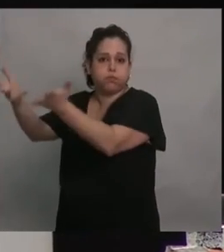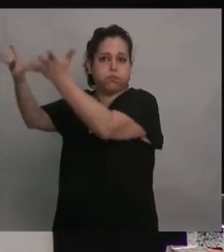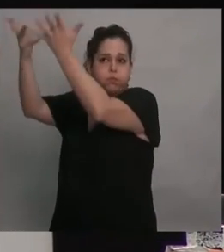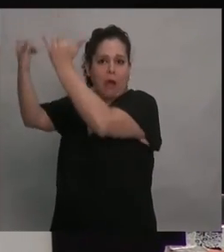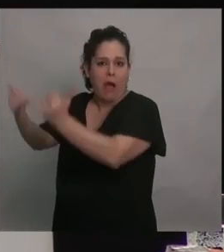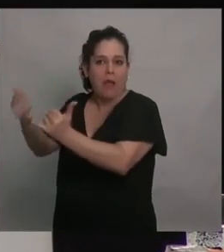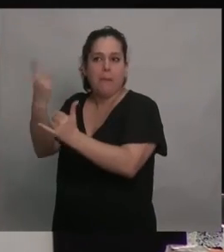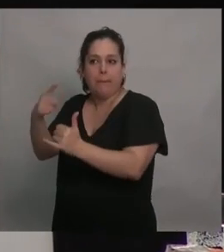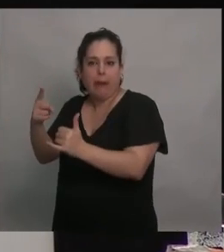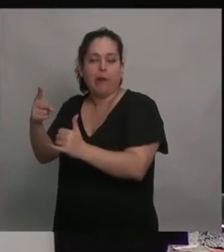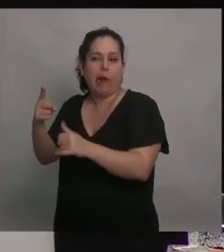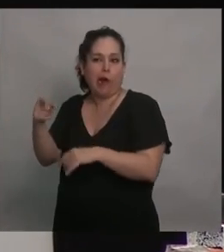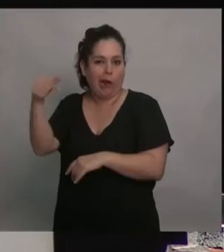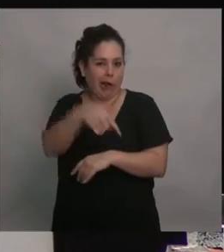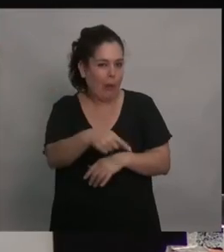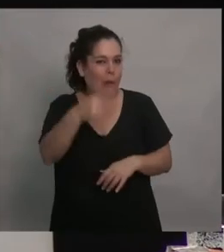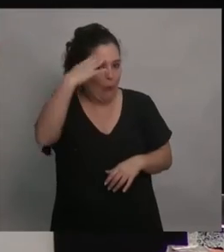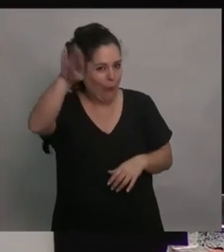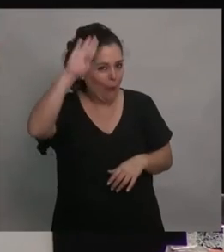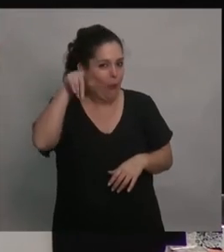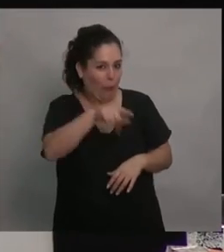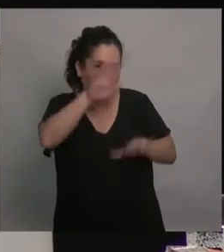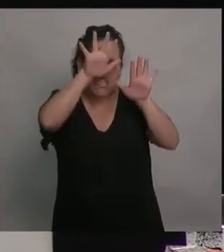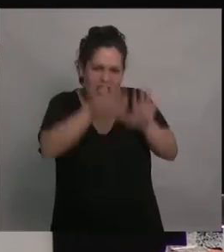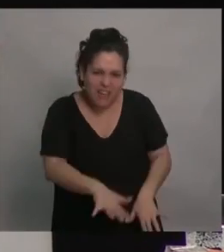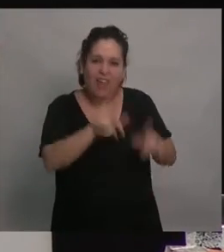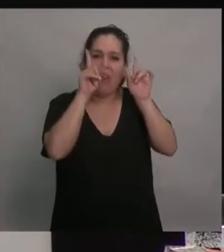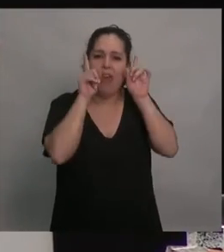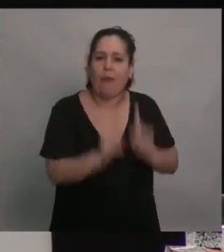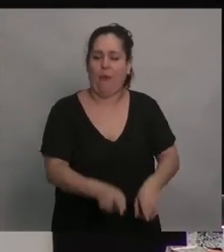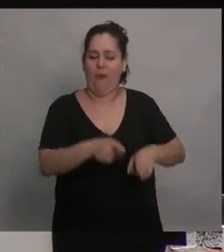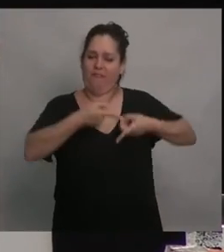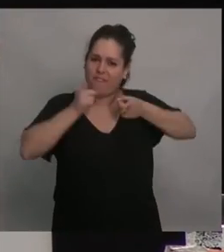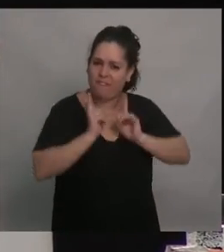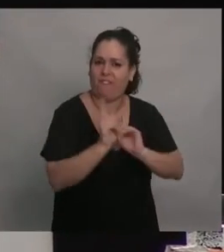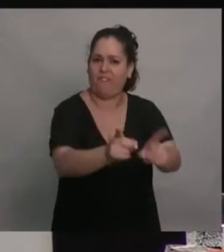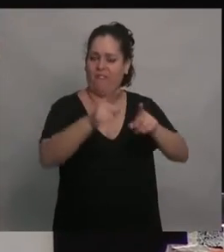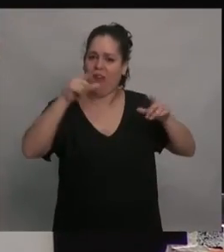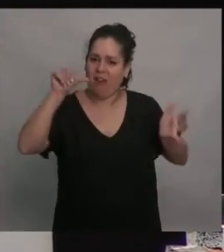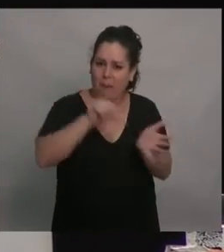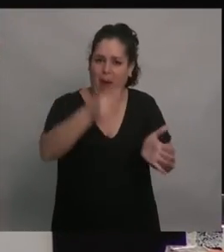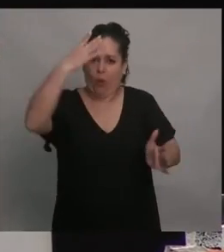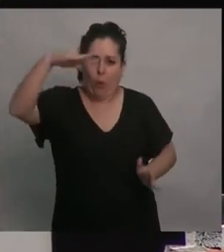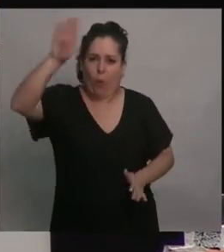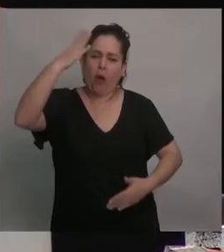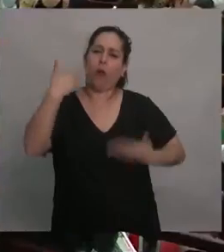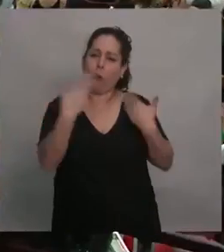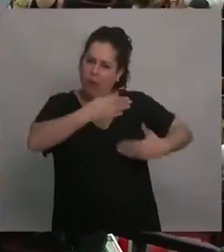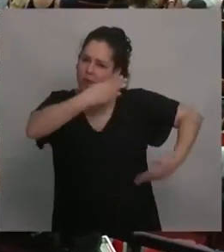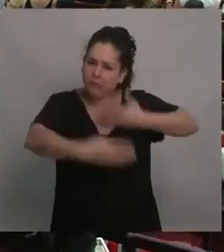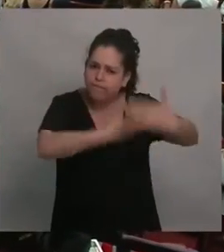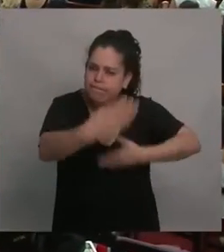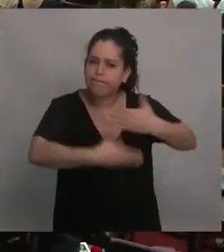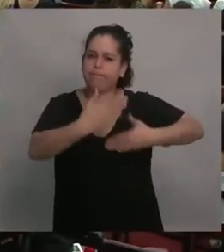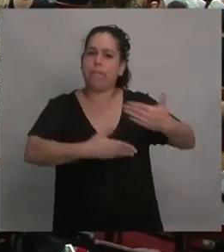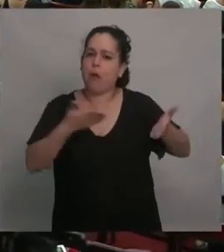pero están ahí, en Cuba, contribuyendo a que cada día nuestro país pueda seguir desarrollándose